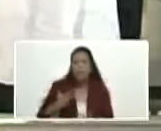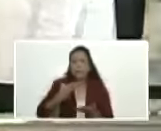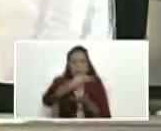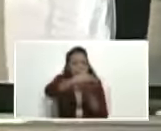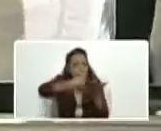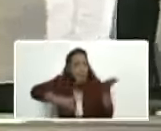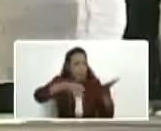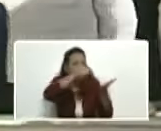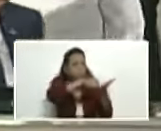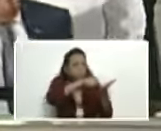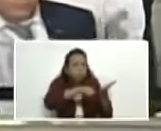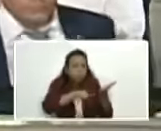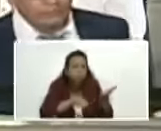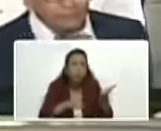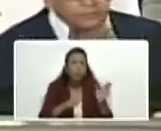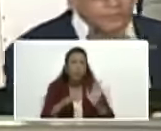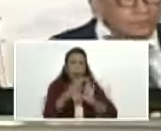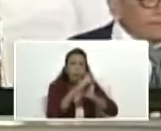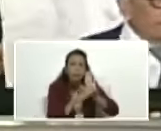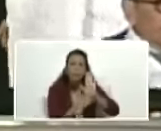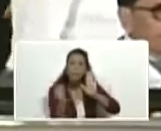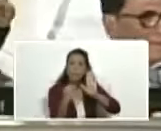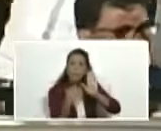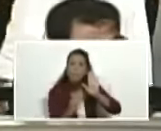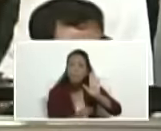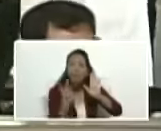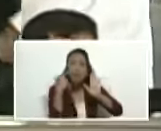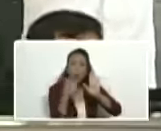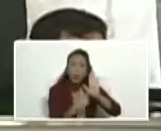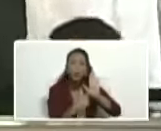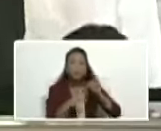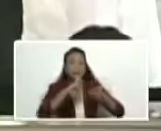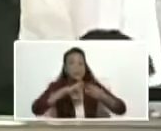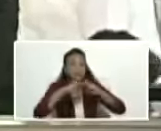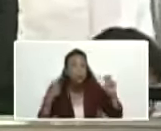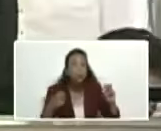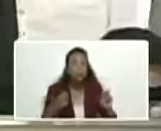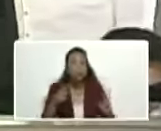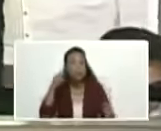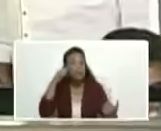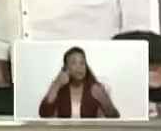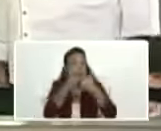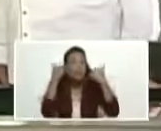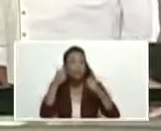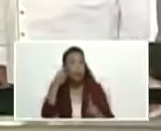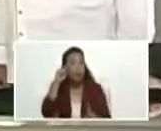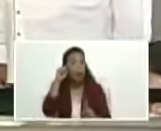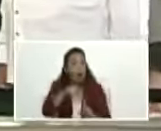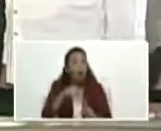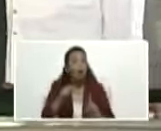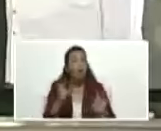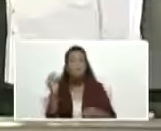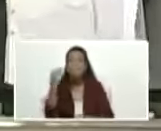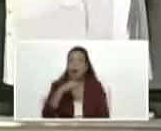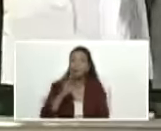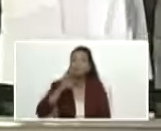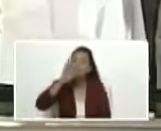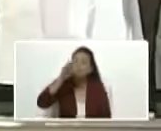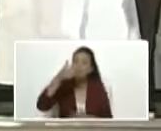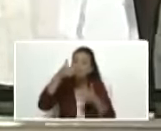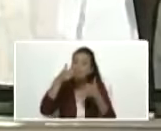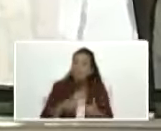ruta en común que cada día más requiere de desafíos, de nuevos retos, apuntando hacia el futuro en